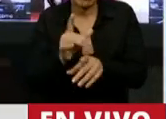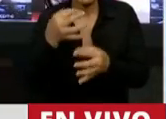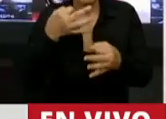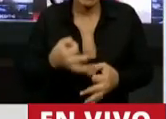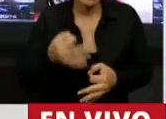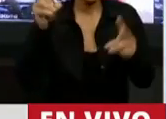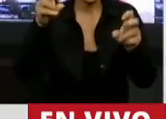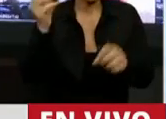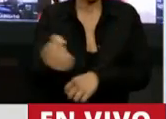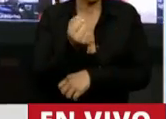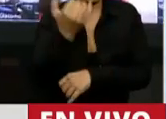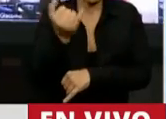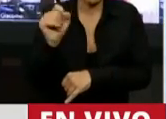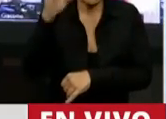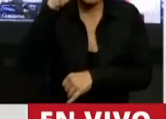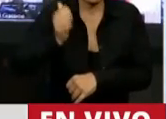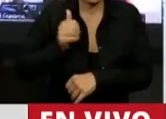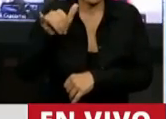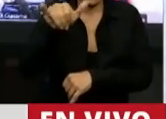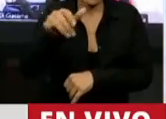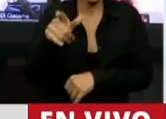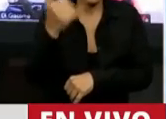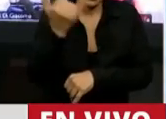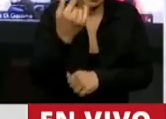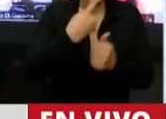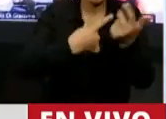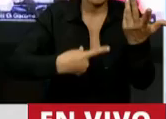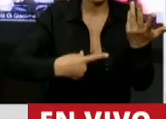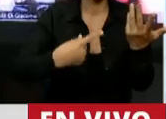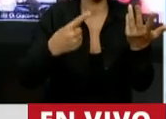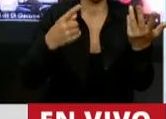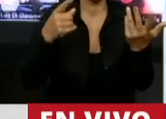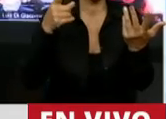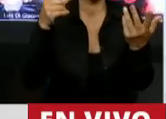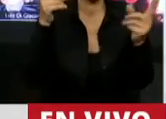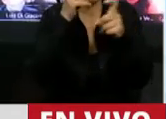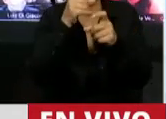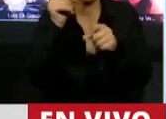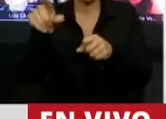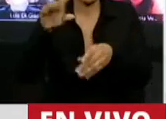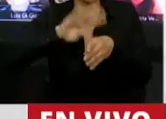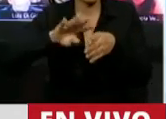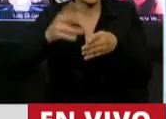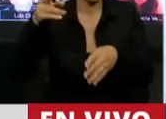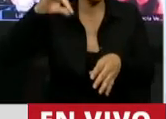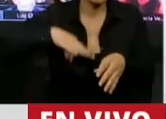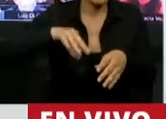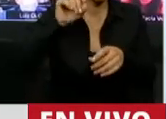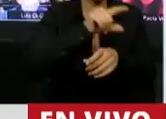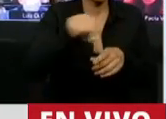todo de la Fuerza Aérea Argentina, que tiene muchísimos deudas con su personal, y no solamente